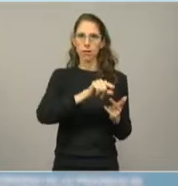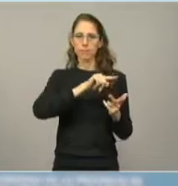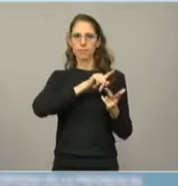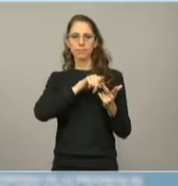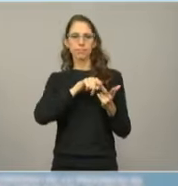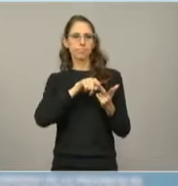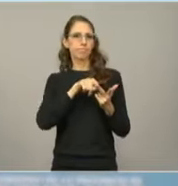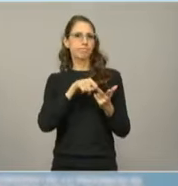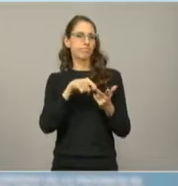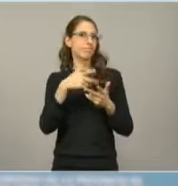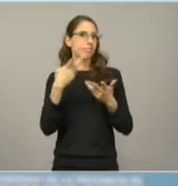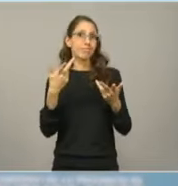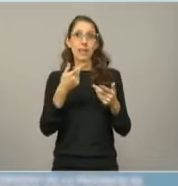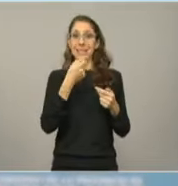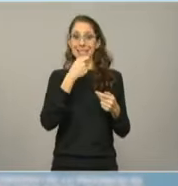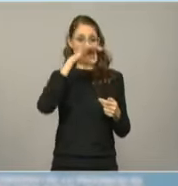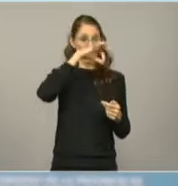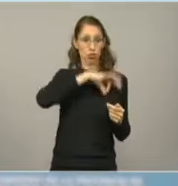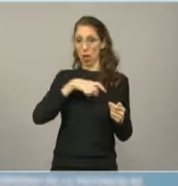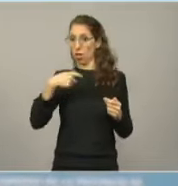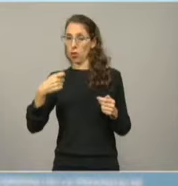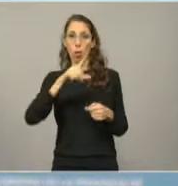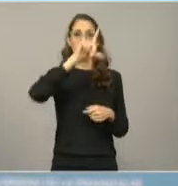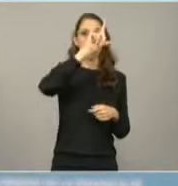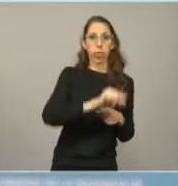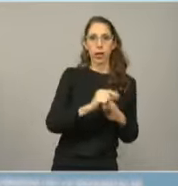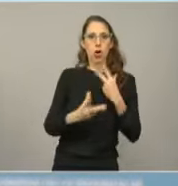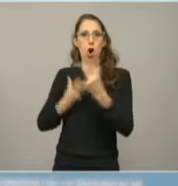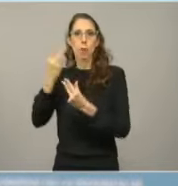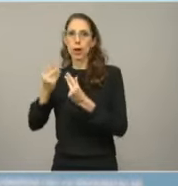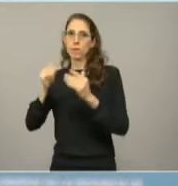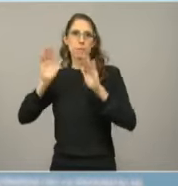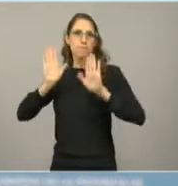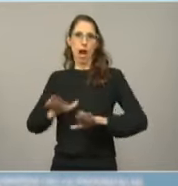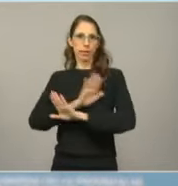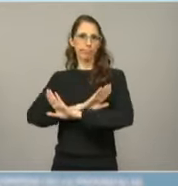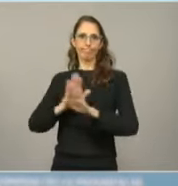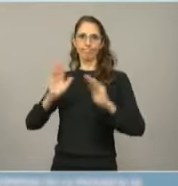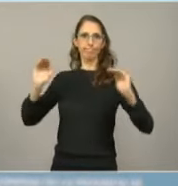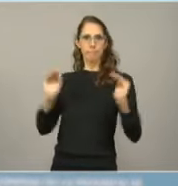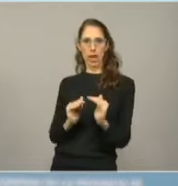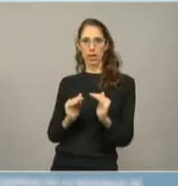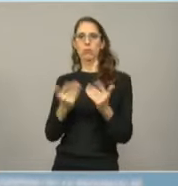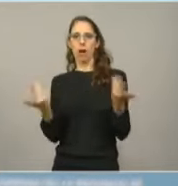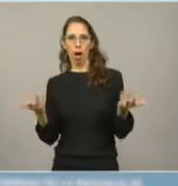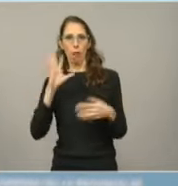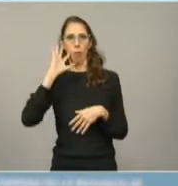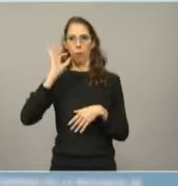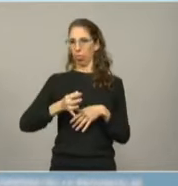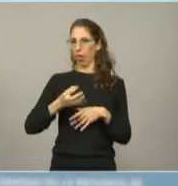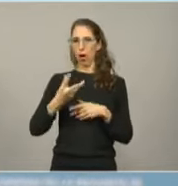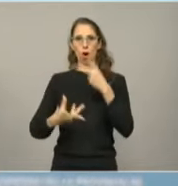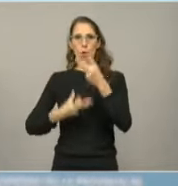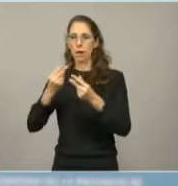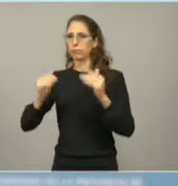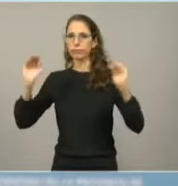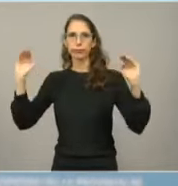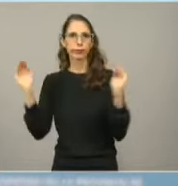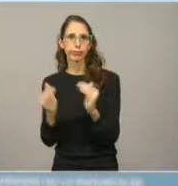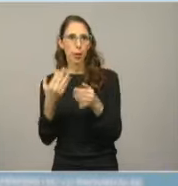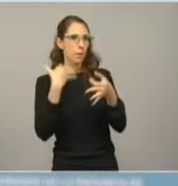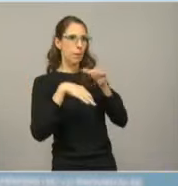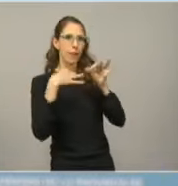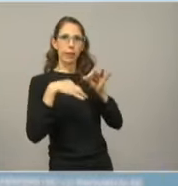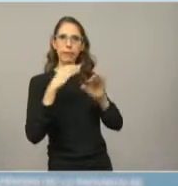eh eso genera una caída de la demanda estamos viendo una caída del consumo una caída de las ventas digo todos los